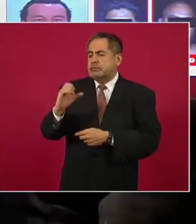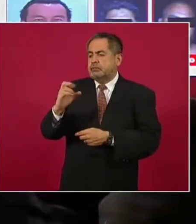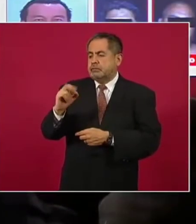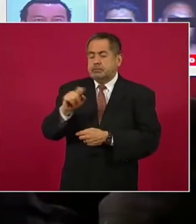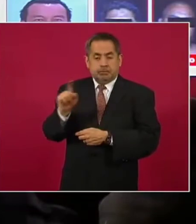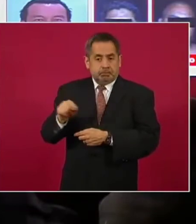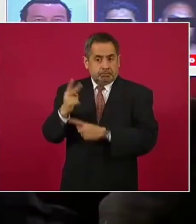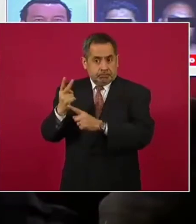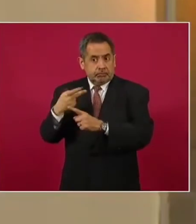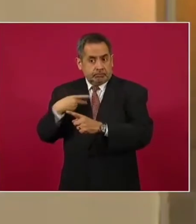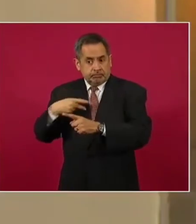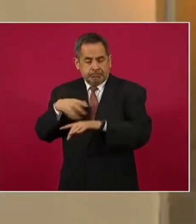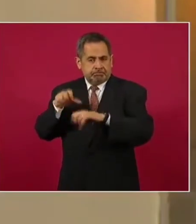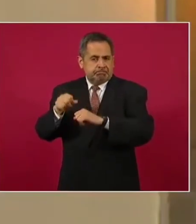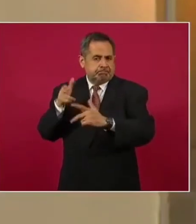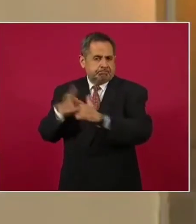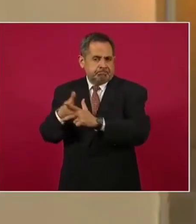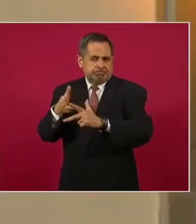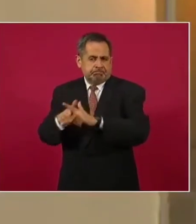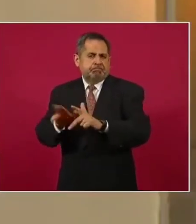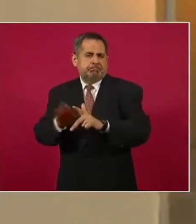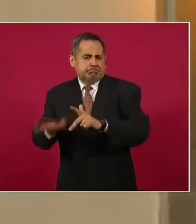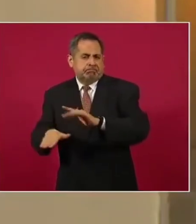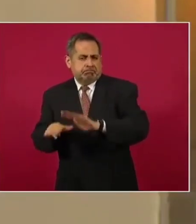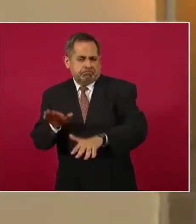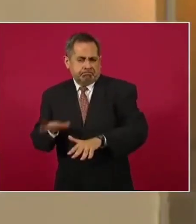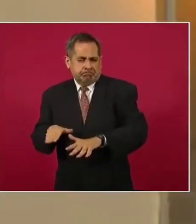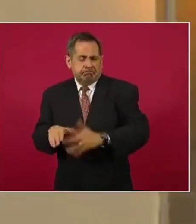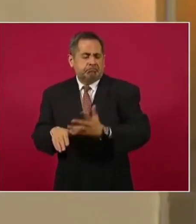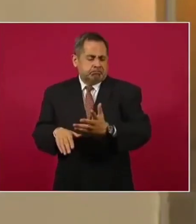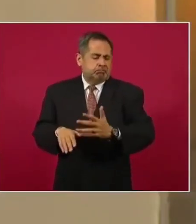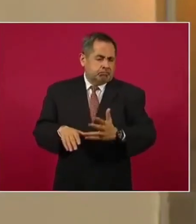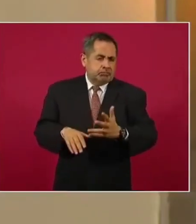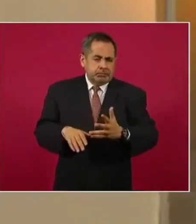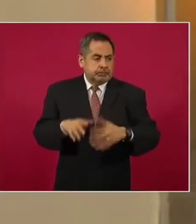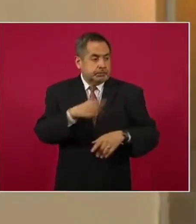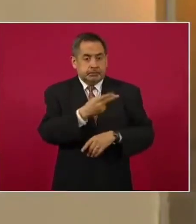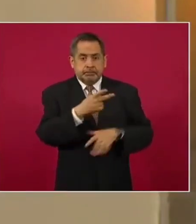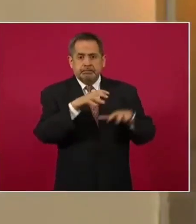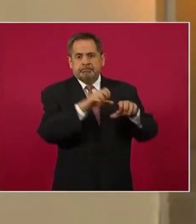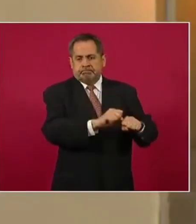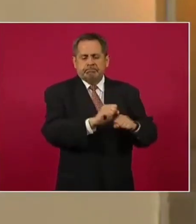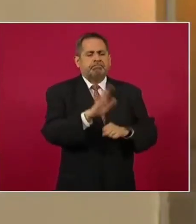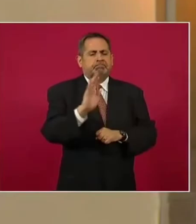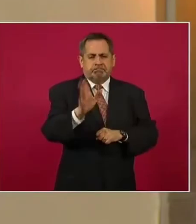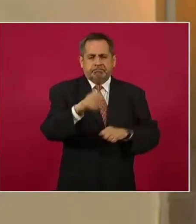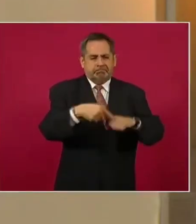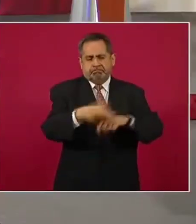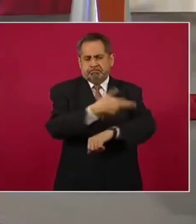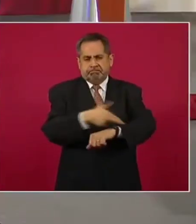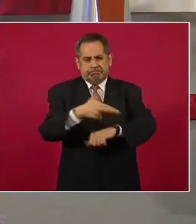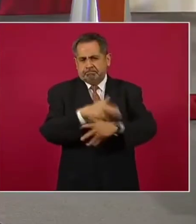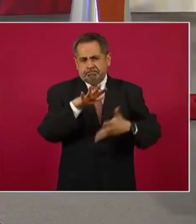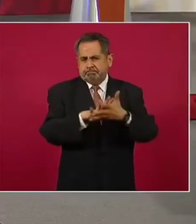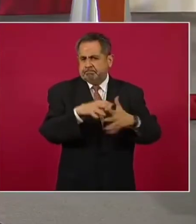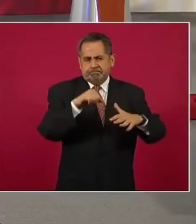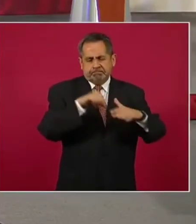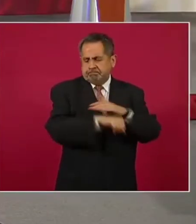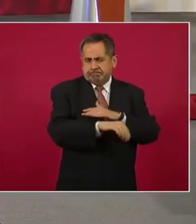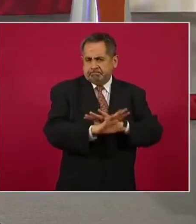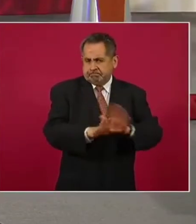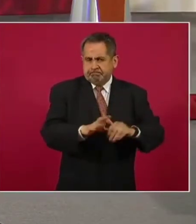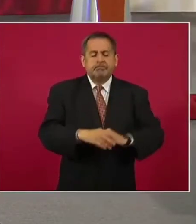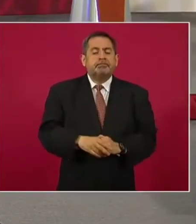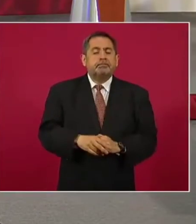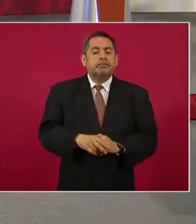detenidos en flagrancia autores materiales quienes están ya vinculados al proceso penal siguiente el